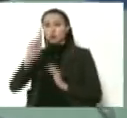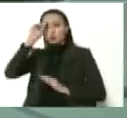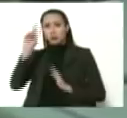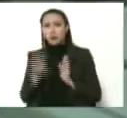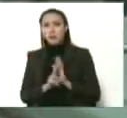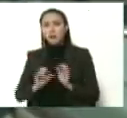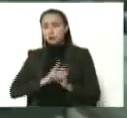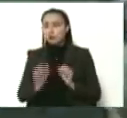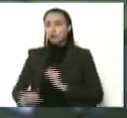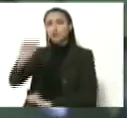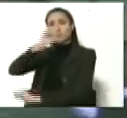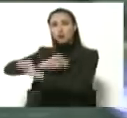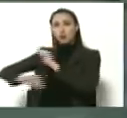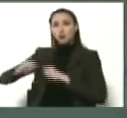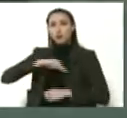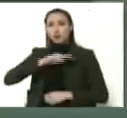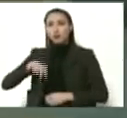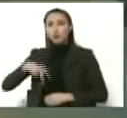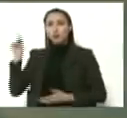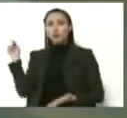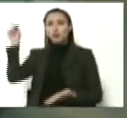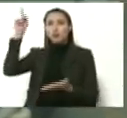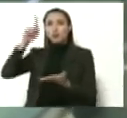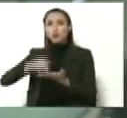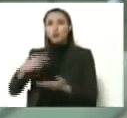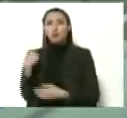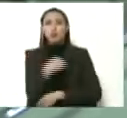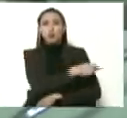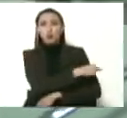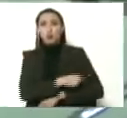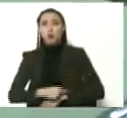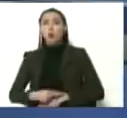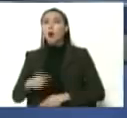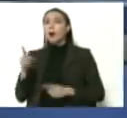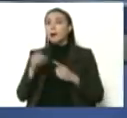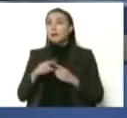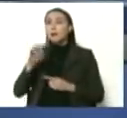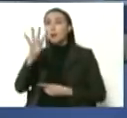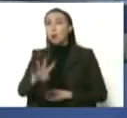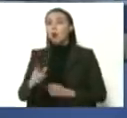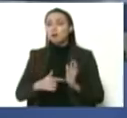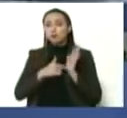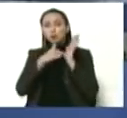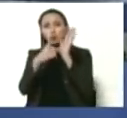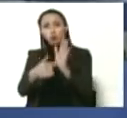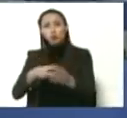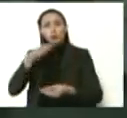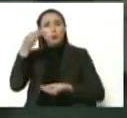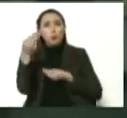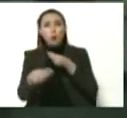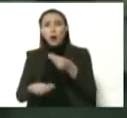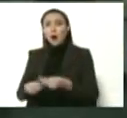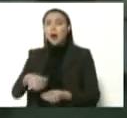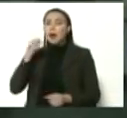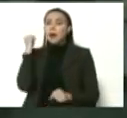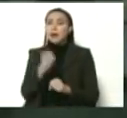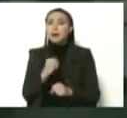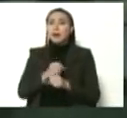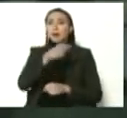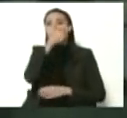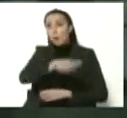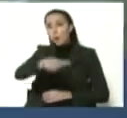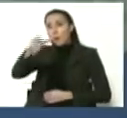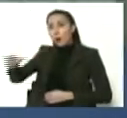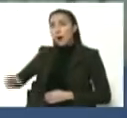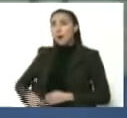acá en este hospital Victorino Santaella, un hospital tipo 4, donde vamos a mostrarle lo que es la fuerza unida, vinculada, trabajadora,